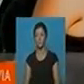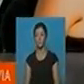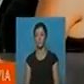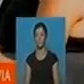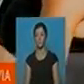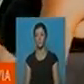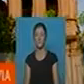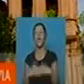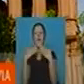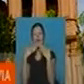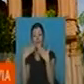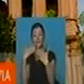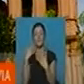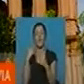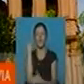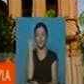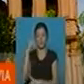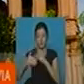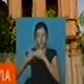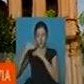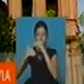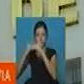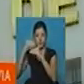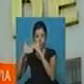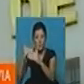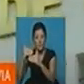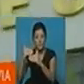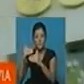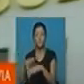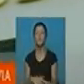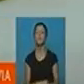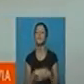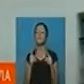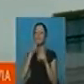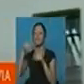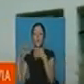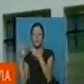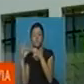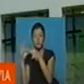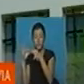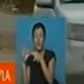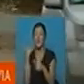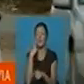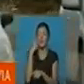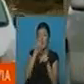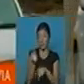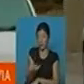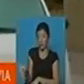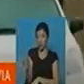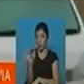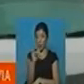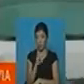El crecimiento exponencial de los principales indicadores macroeconómicos tiene su correlato en la vida del ciudadano boliviano